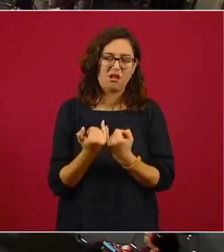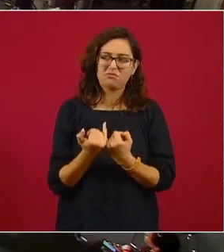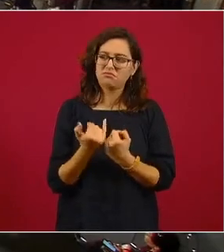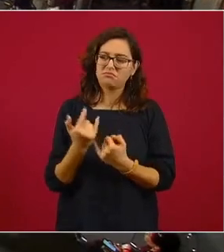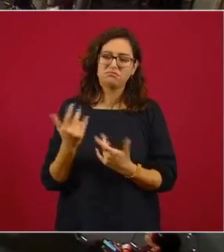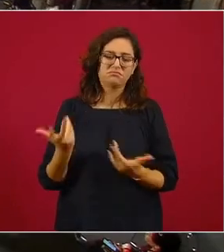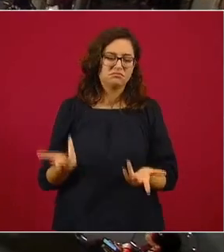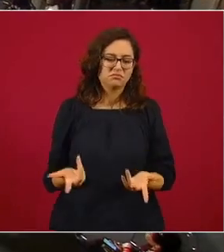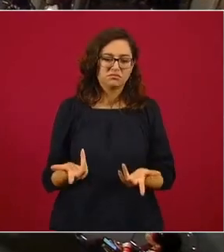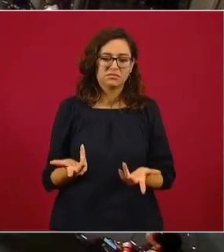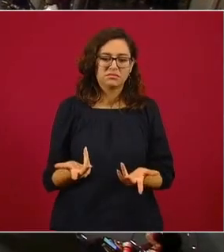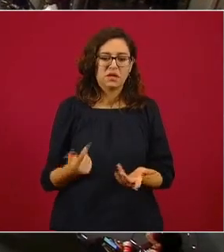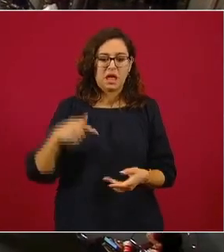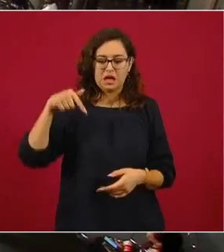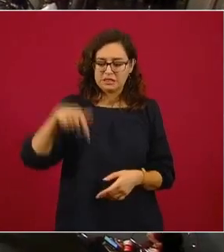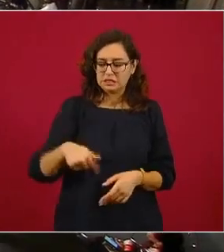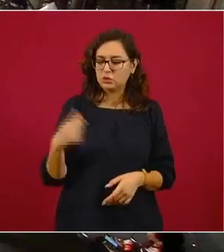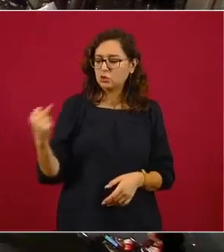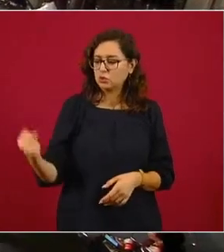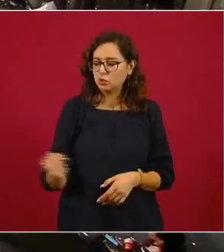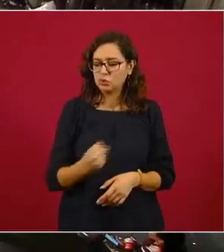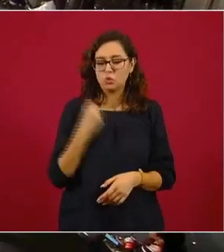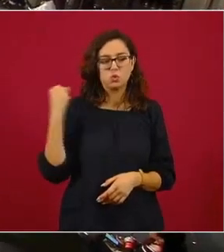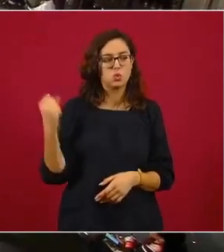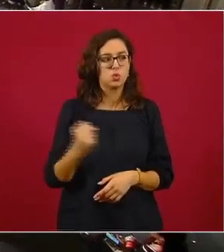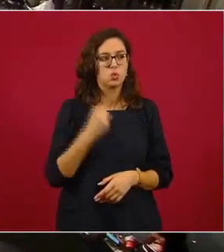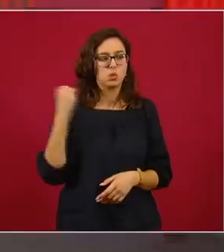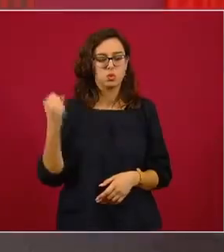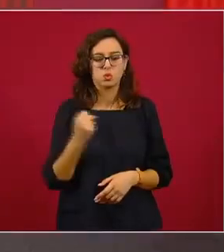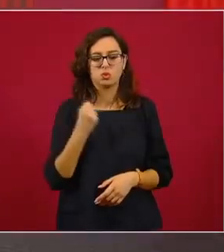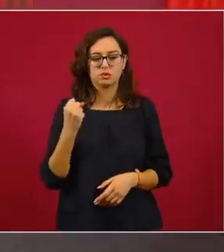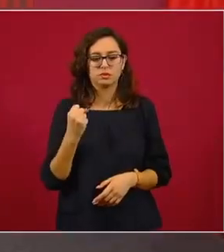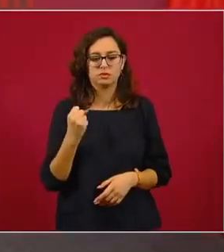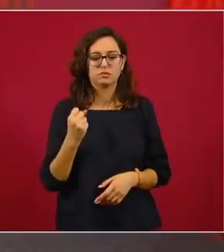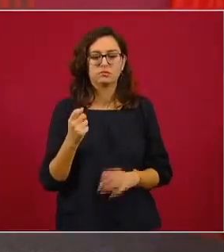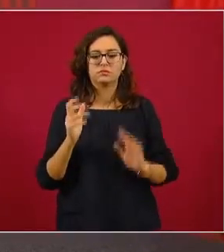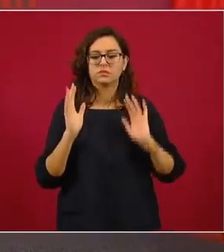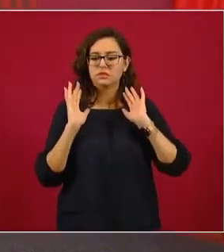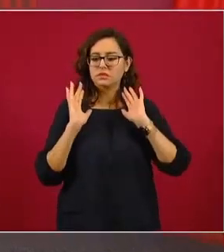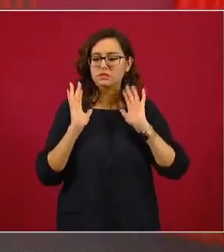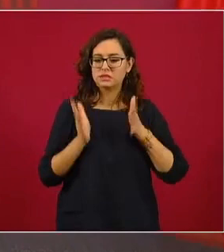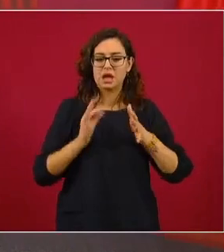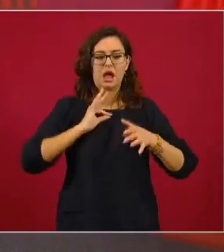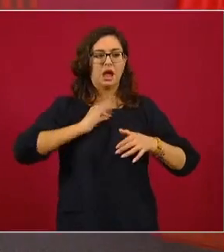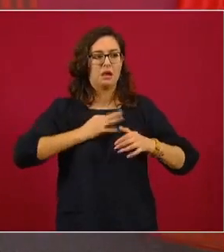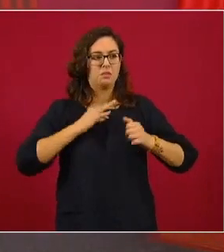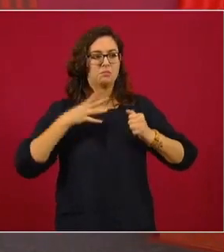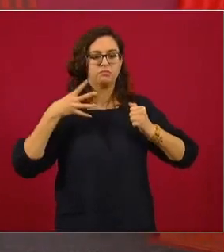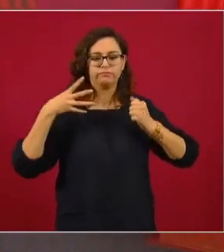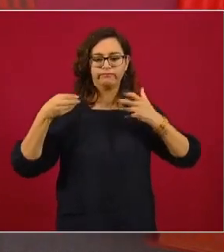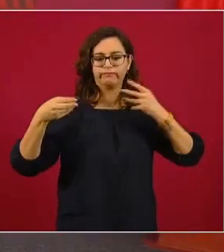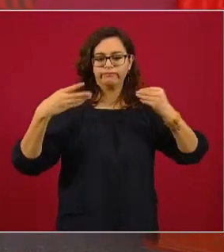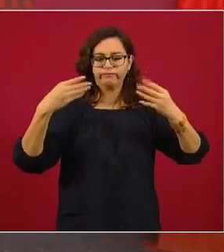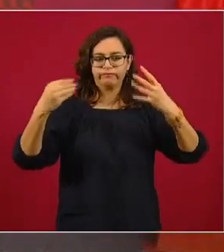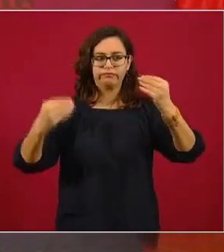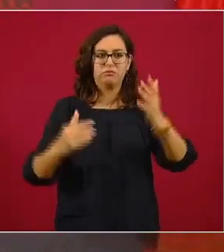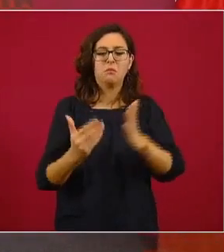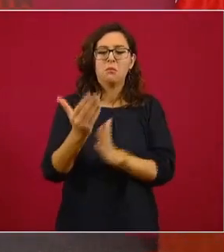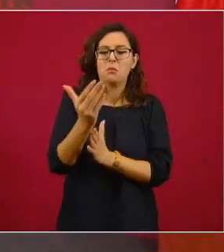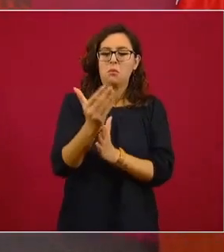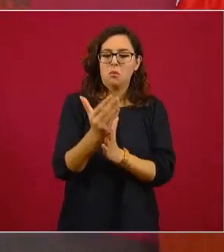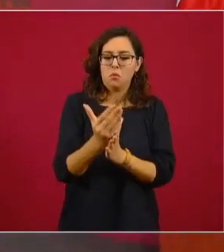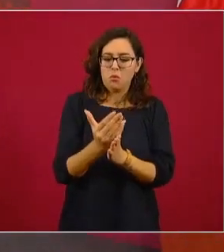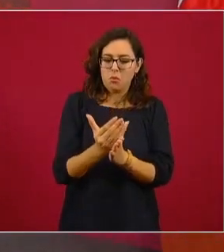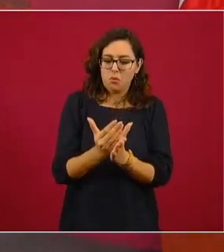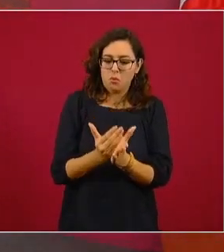y afortunadamente, como aquí se ha dicho, ya está bajando, poco, pero